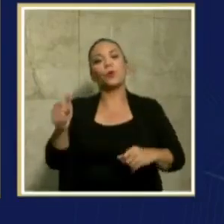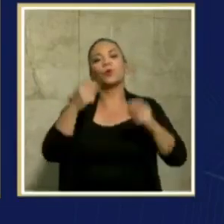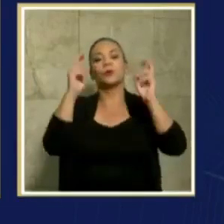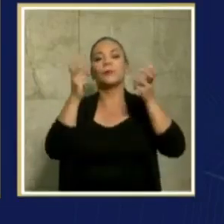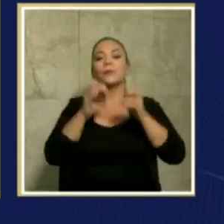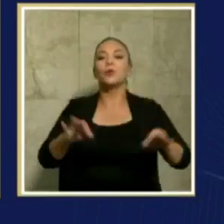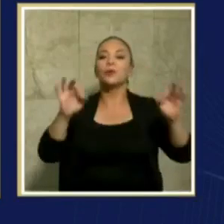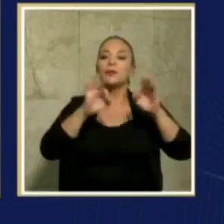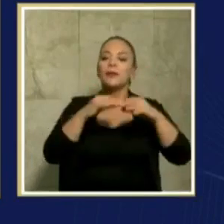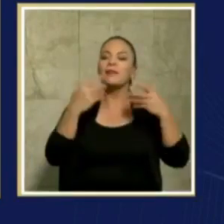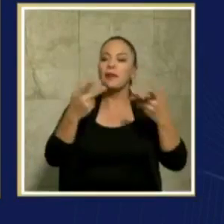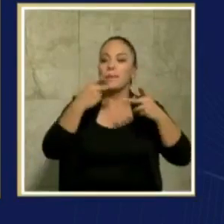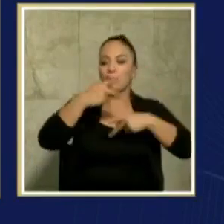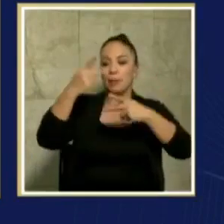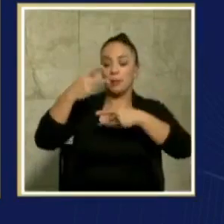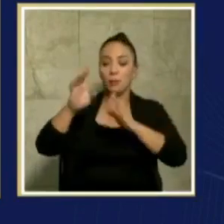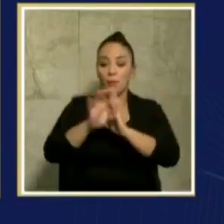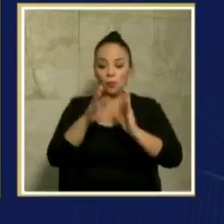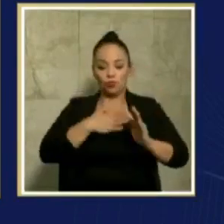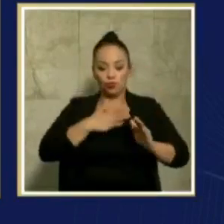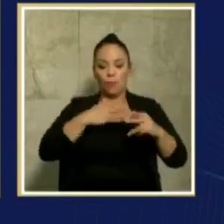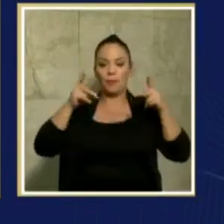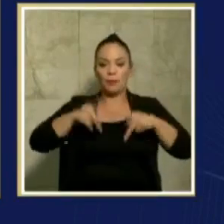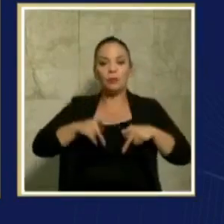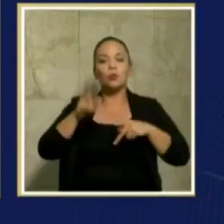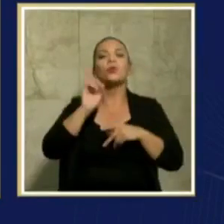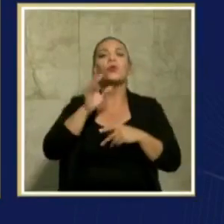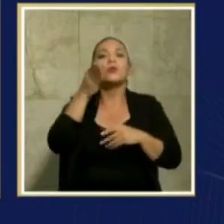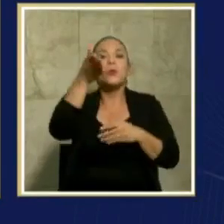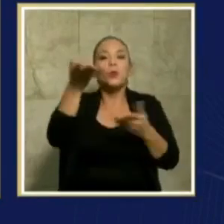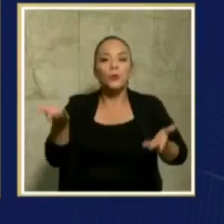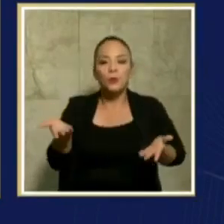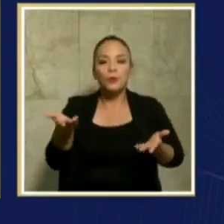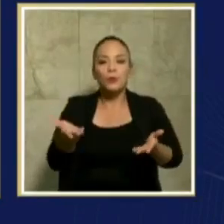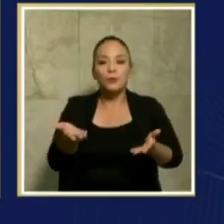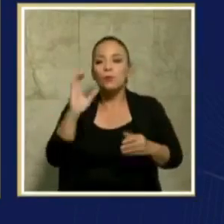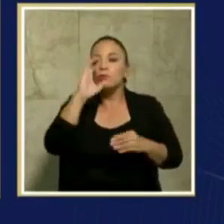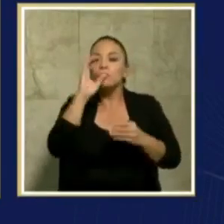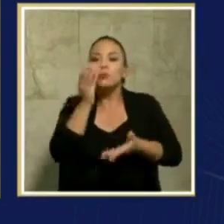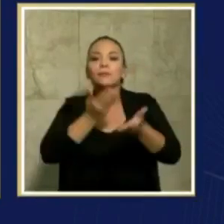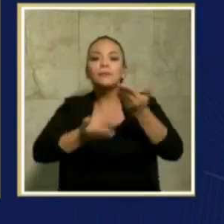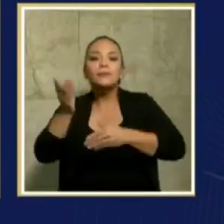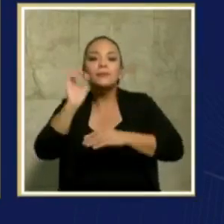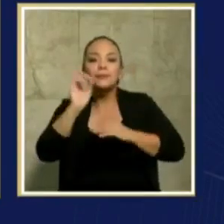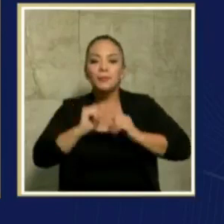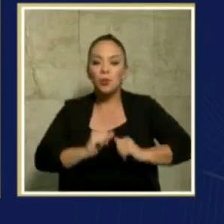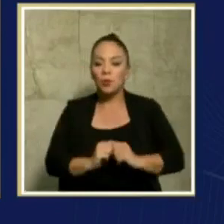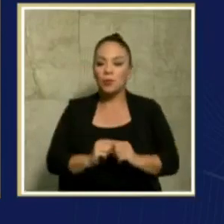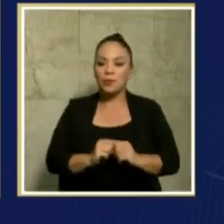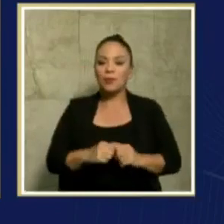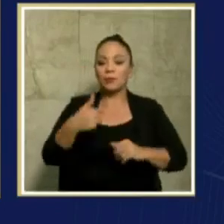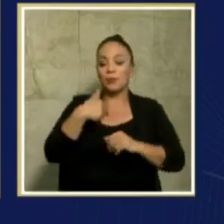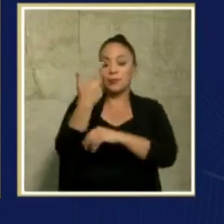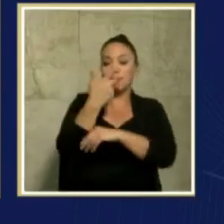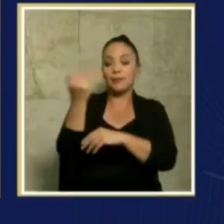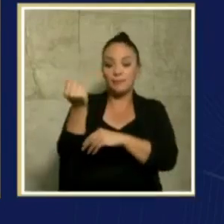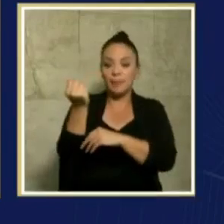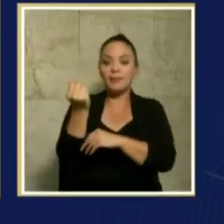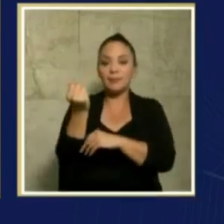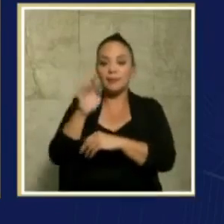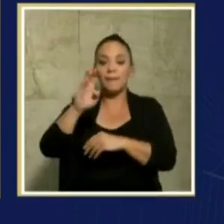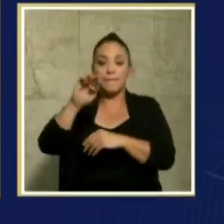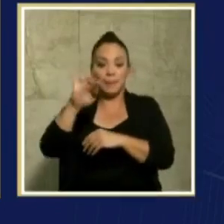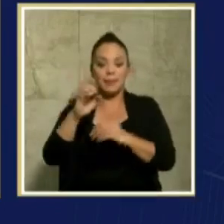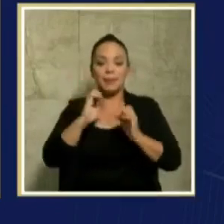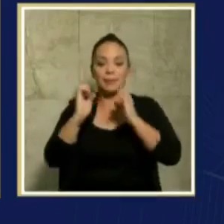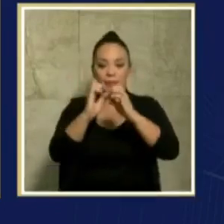importante, las ventanillas. Yo, persona, ¿dónde voy dónde busco los servicios? Bueno, hemos hecho en estos 3 meses que tiene Brete de